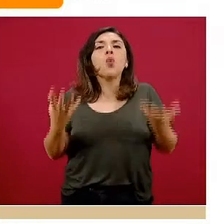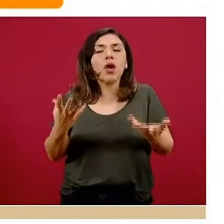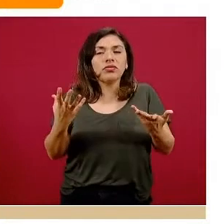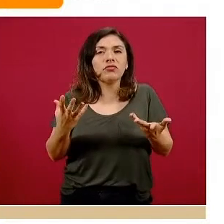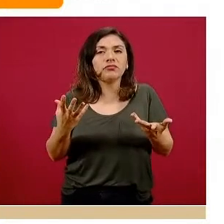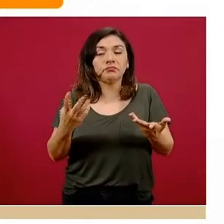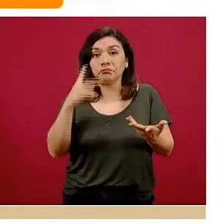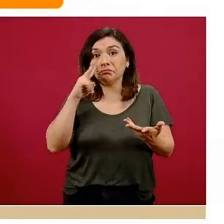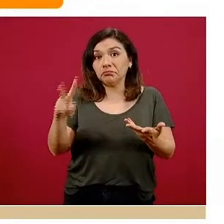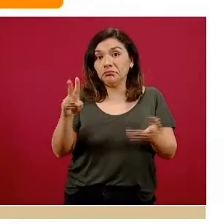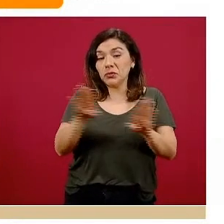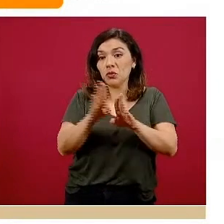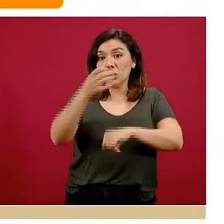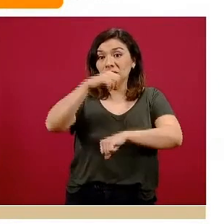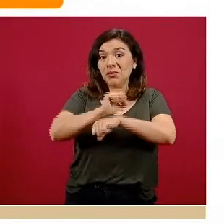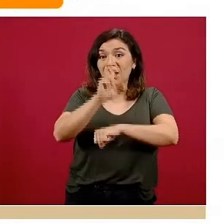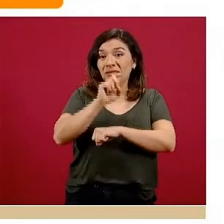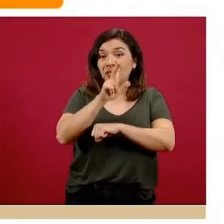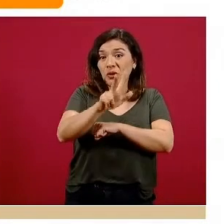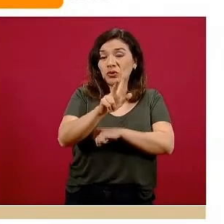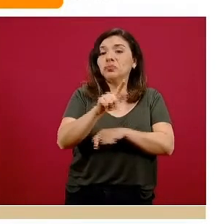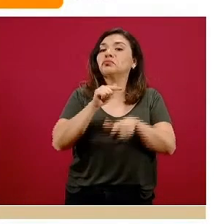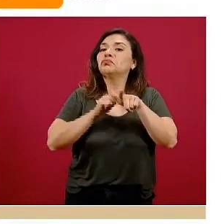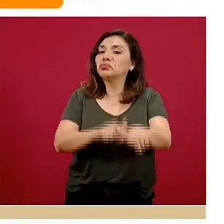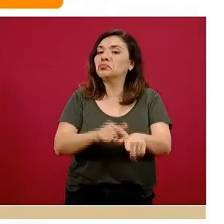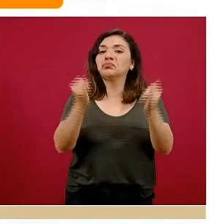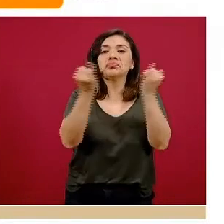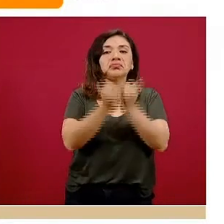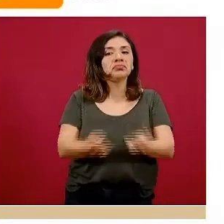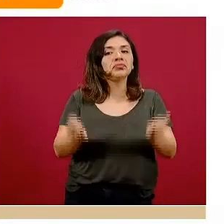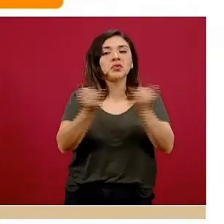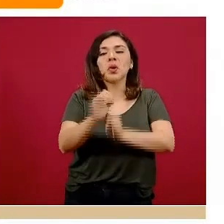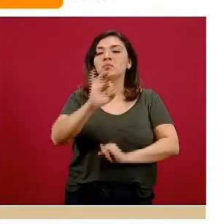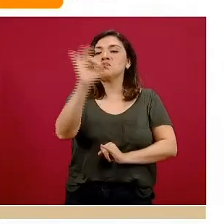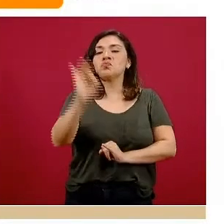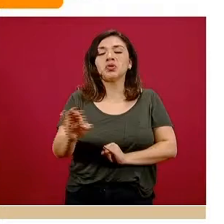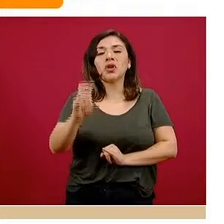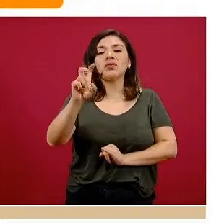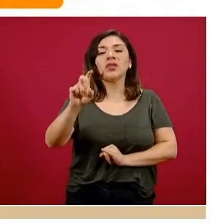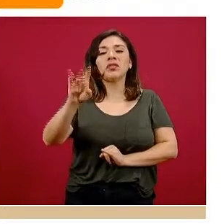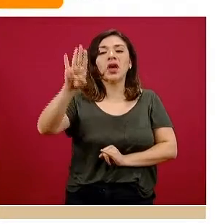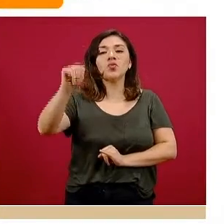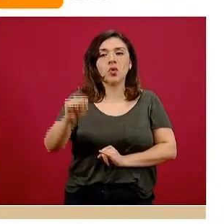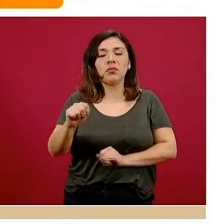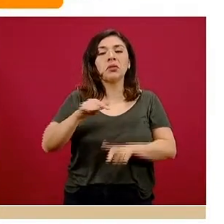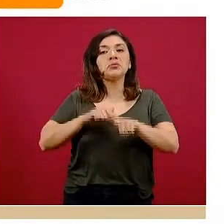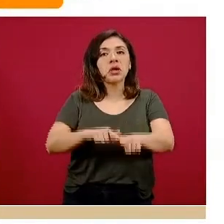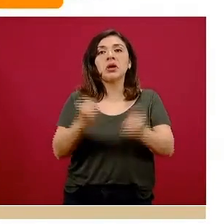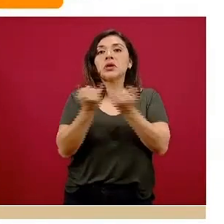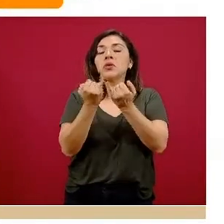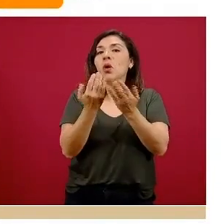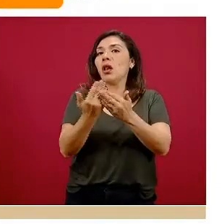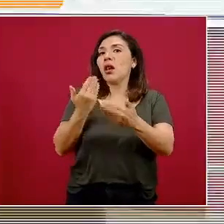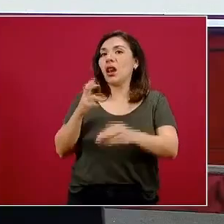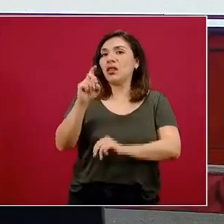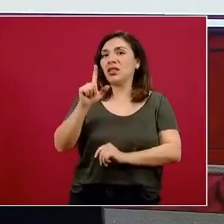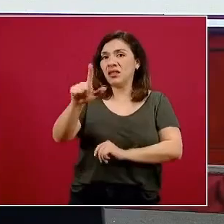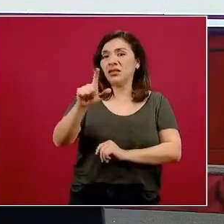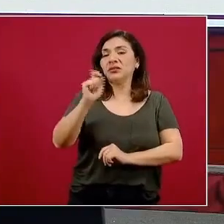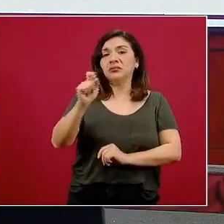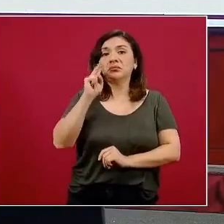COVID. Para efectos de la semana 38 seguimos con el mismo porcentaje de positividad con el que cerramos la 37, que